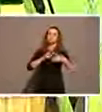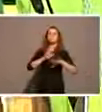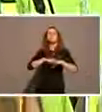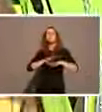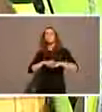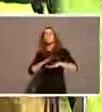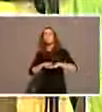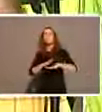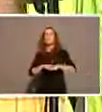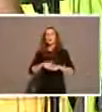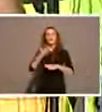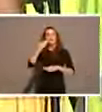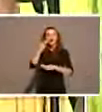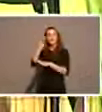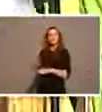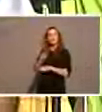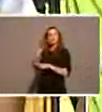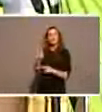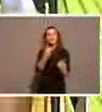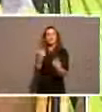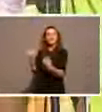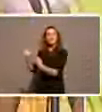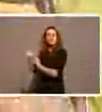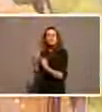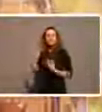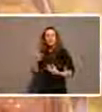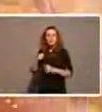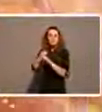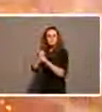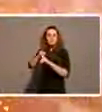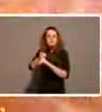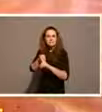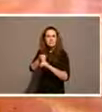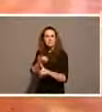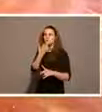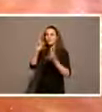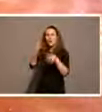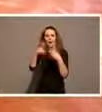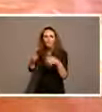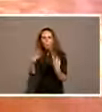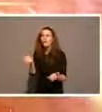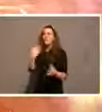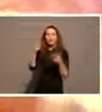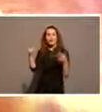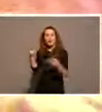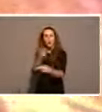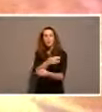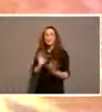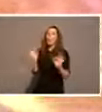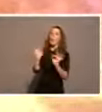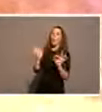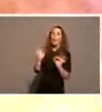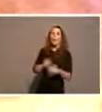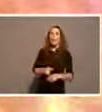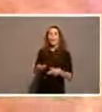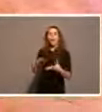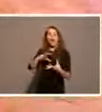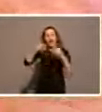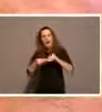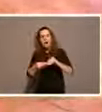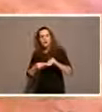mantenimiento de un banco, necesitamos de unas buenas arandelas de presión. Llámense reformas, llámense recortes o llámense ajustes.